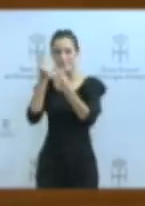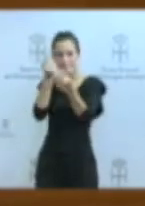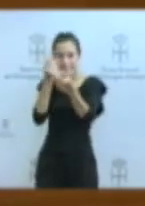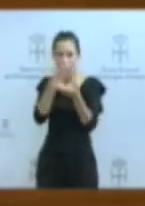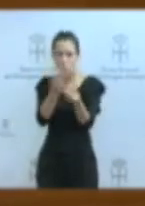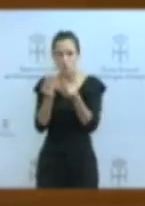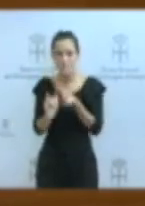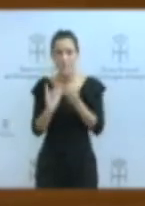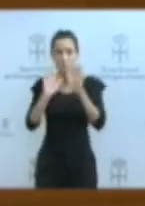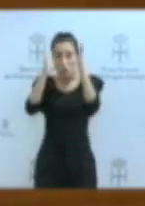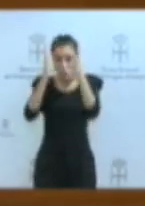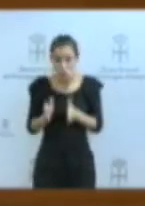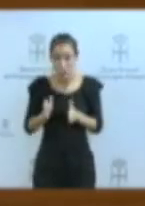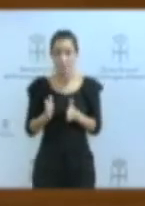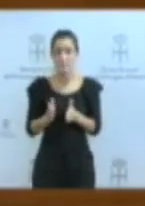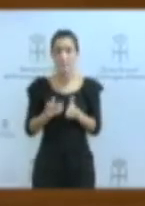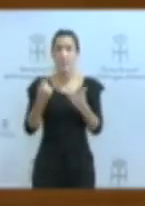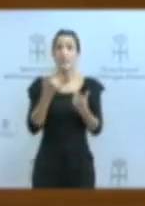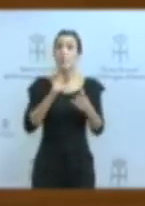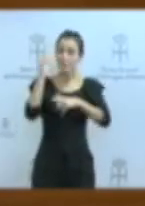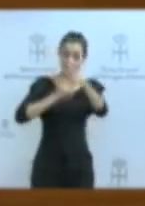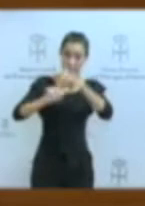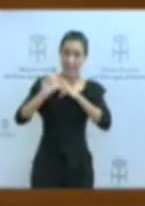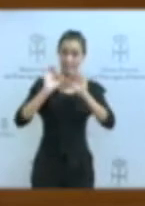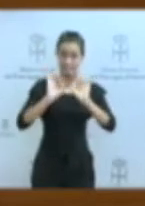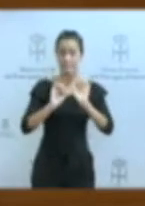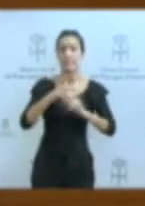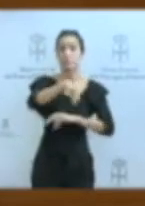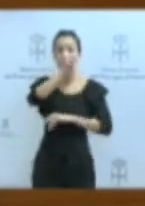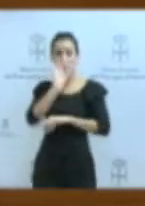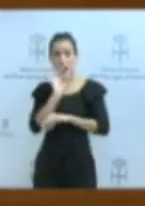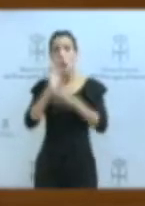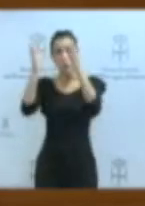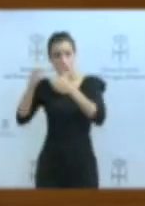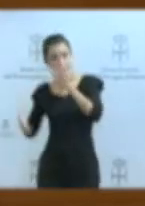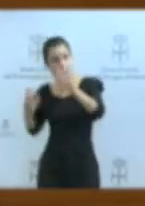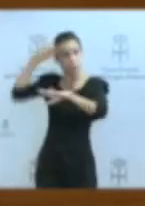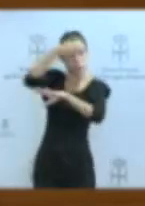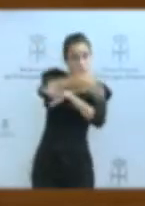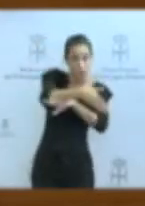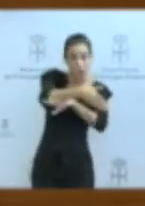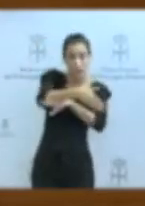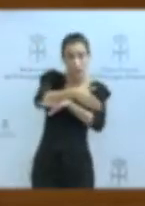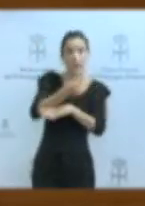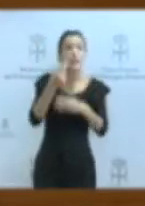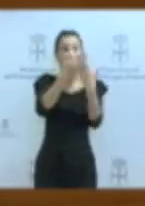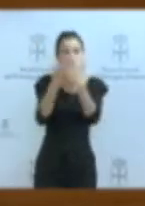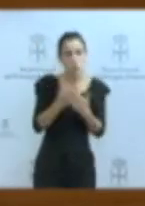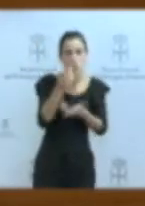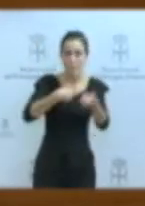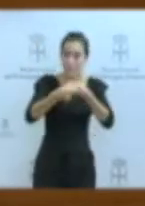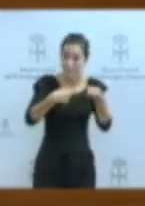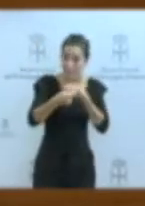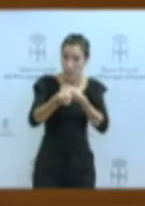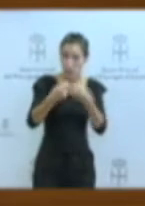los deberes? ¿Han hecho campaña en destino? ¿Han hecho un estudio de mercado en destino? Por ejemplo, en el caso de Frankfurt. ¿Lo han